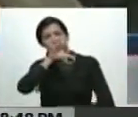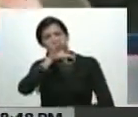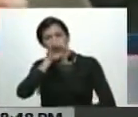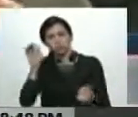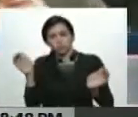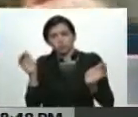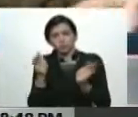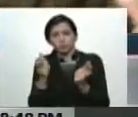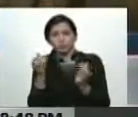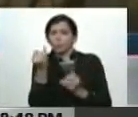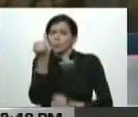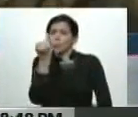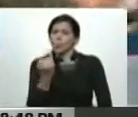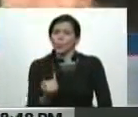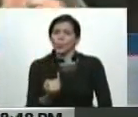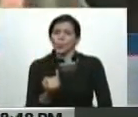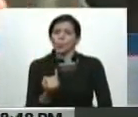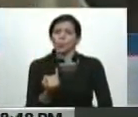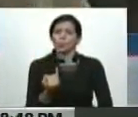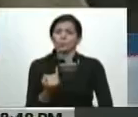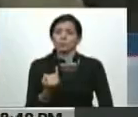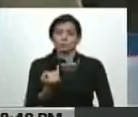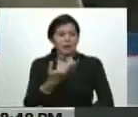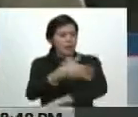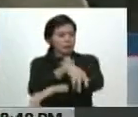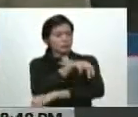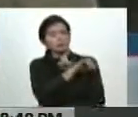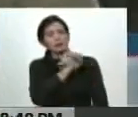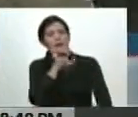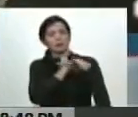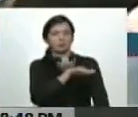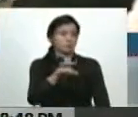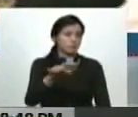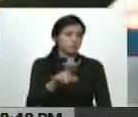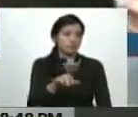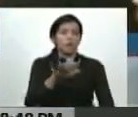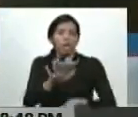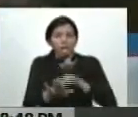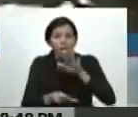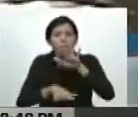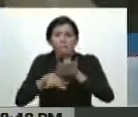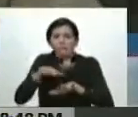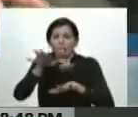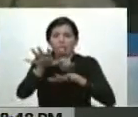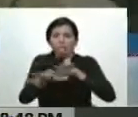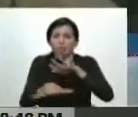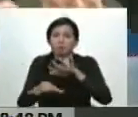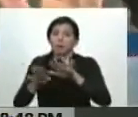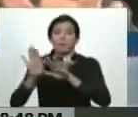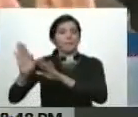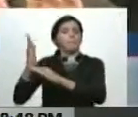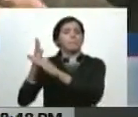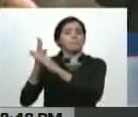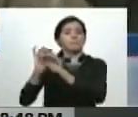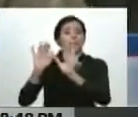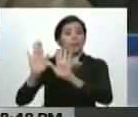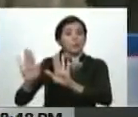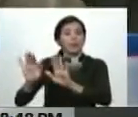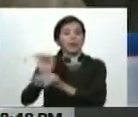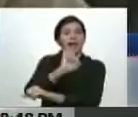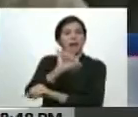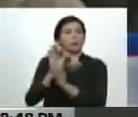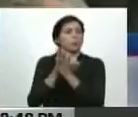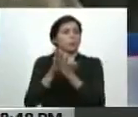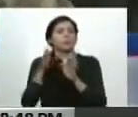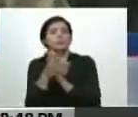una perrita flaquita por la orilla del camino, la pobre perrita arrastrándose. Yo dije, para la caravana. ¿Por qué? ¿Qué